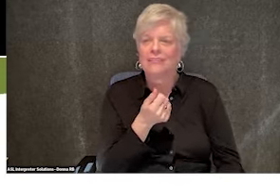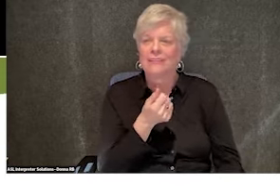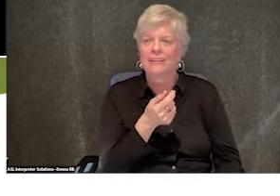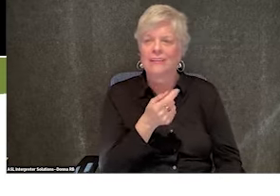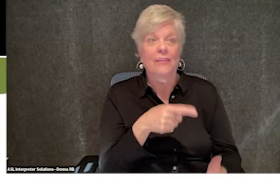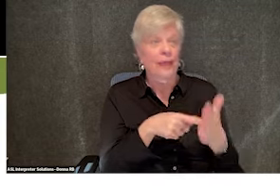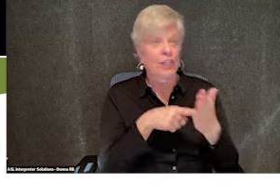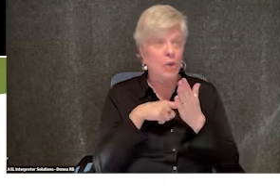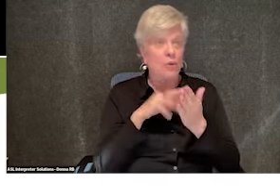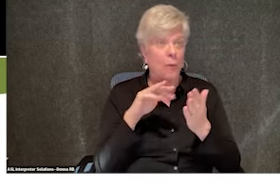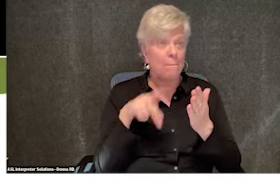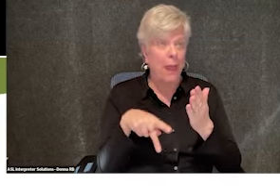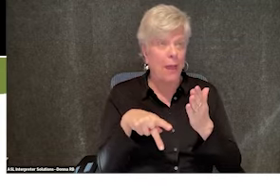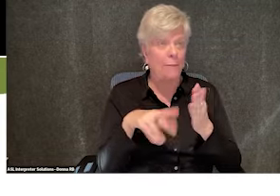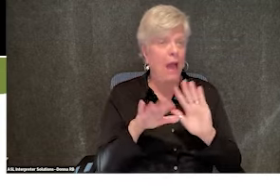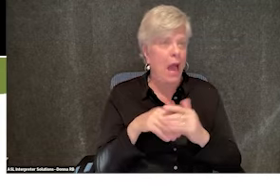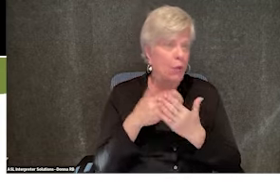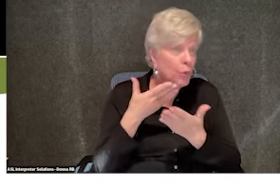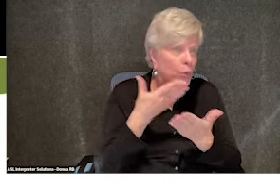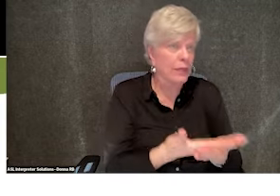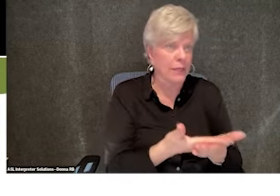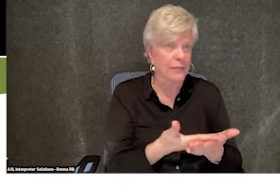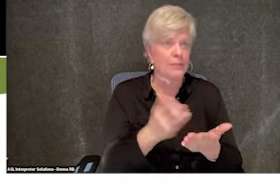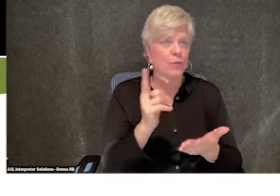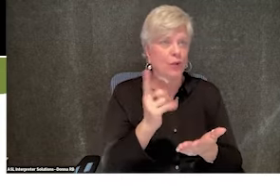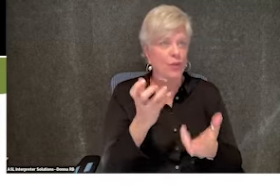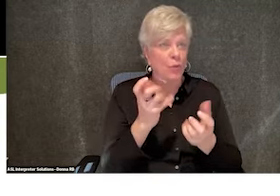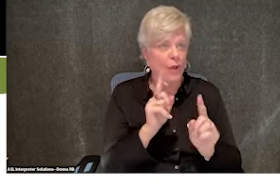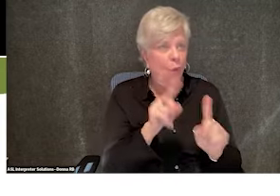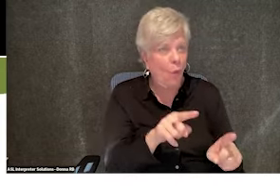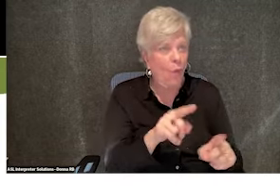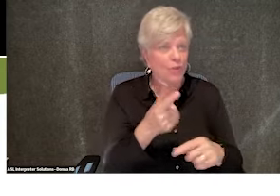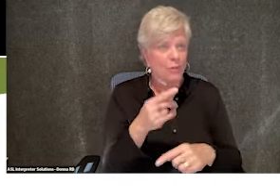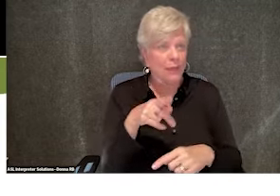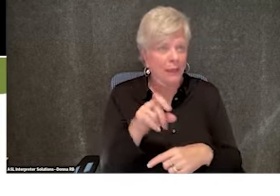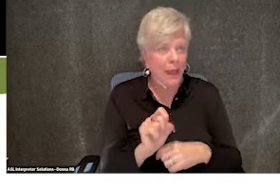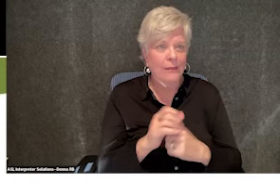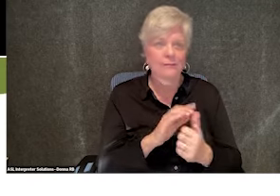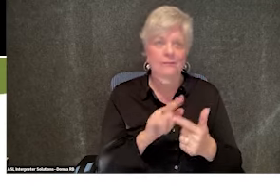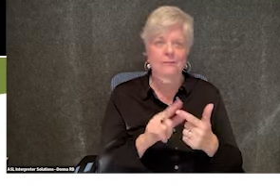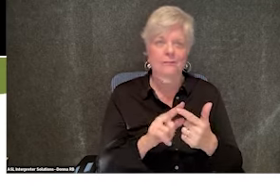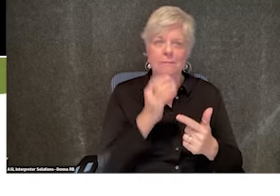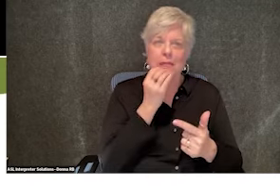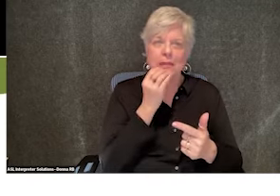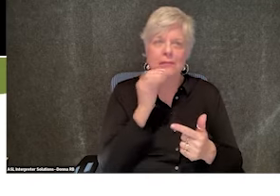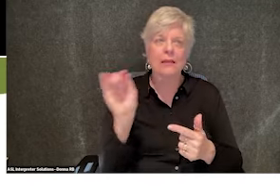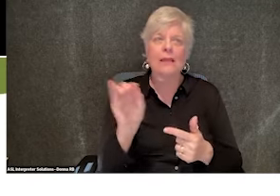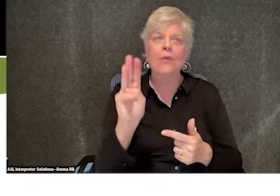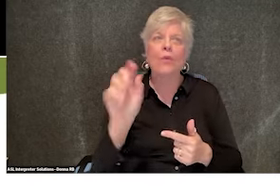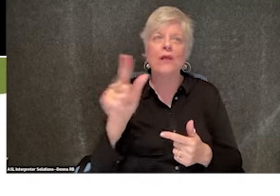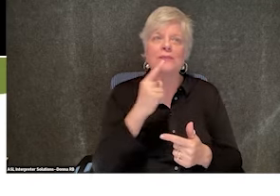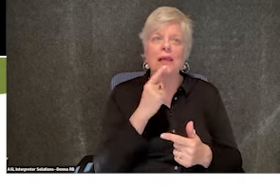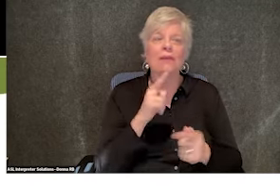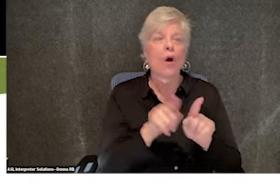planificar las comidas. Hay también servicios de planificación donde pueden entregar comidas.